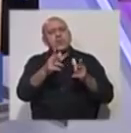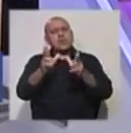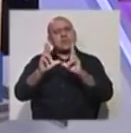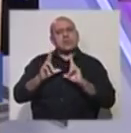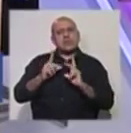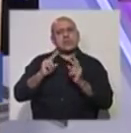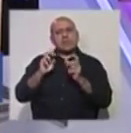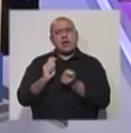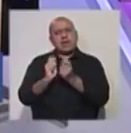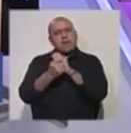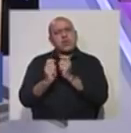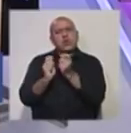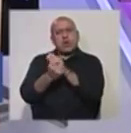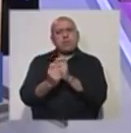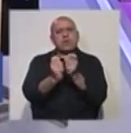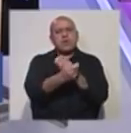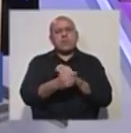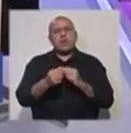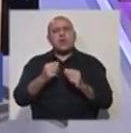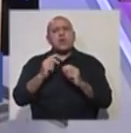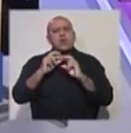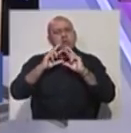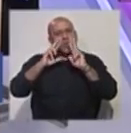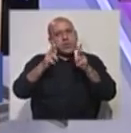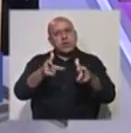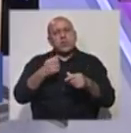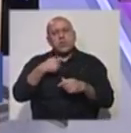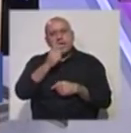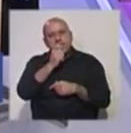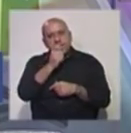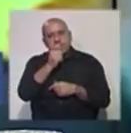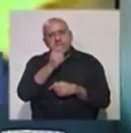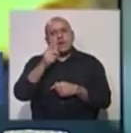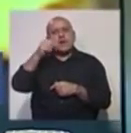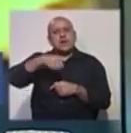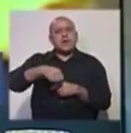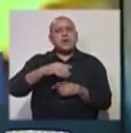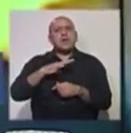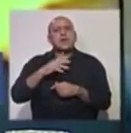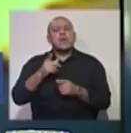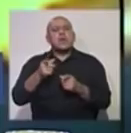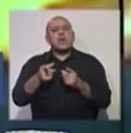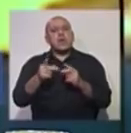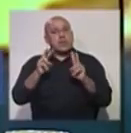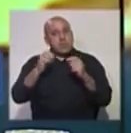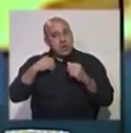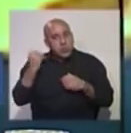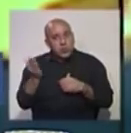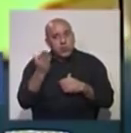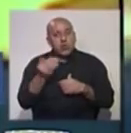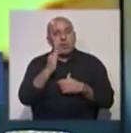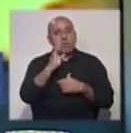dijo Dilma Rousseff en una entrevista con Televisión Nacional de Uruguay que hicimos con Ana María Mizrahi, que en un rato vamos a repasar, los promovió el Partido de los